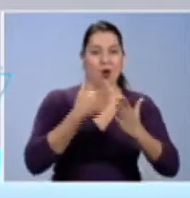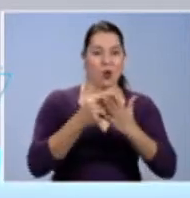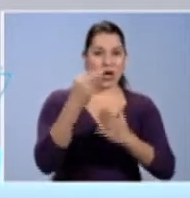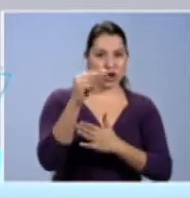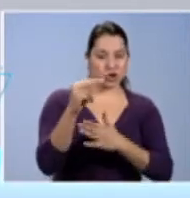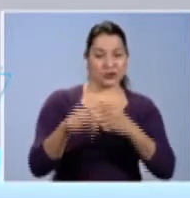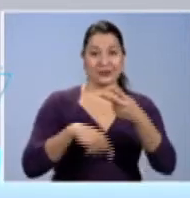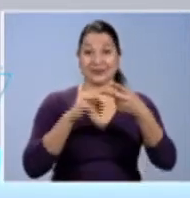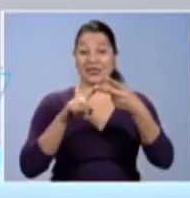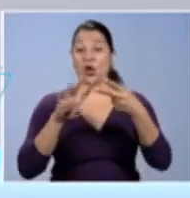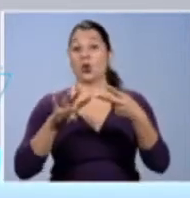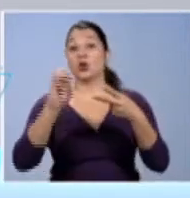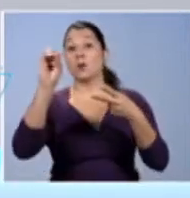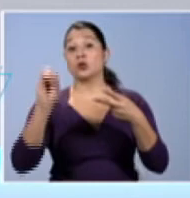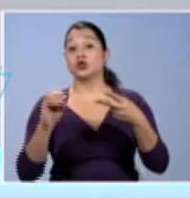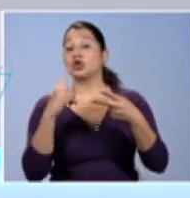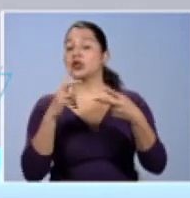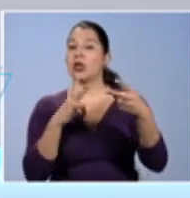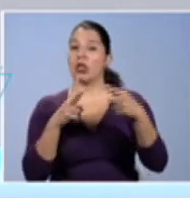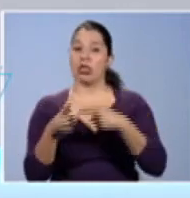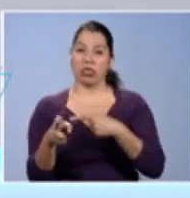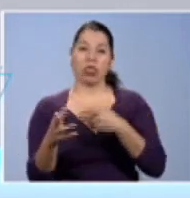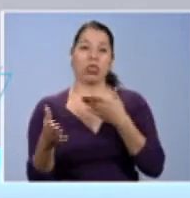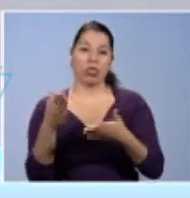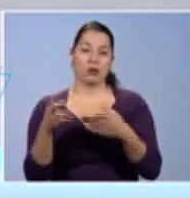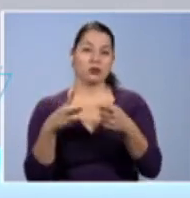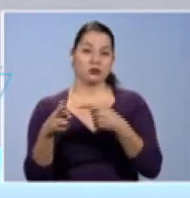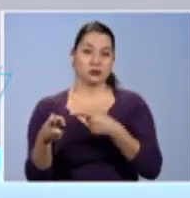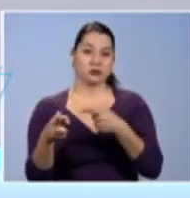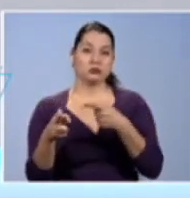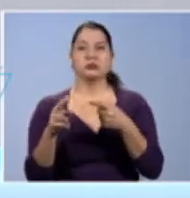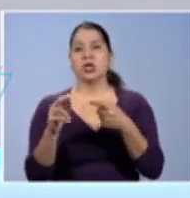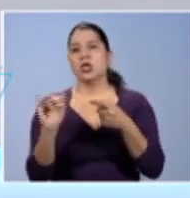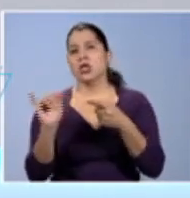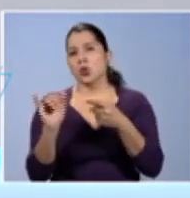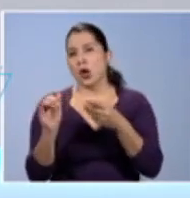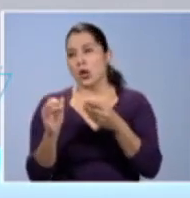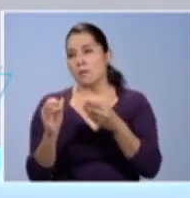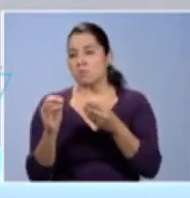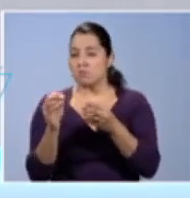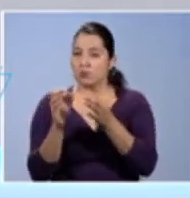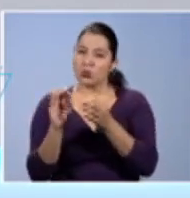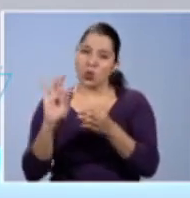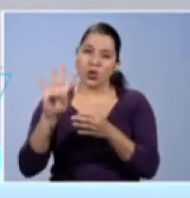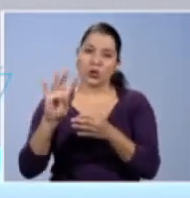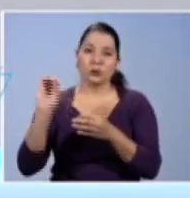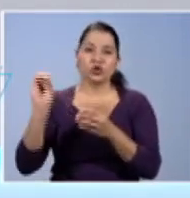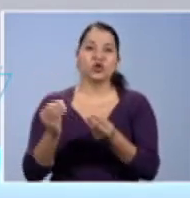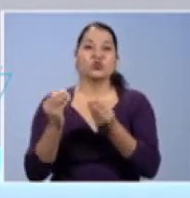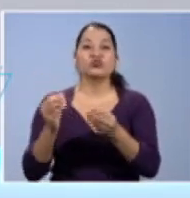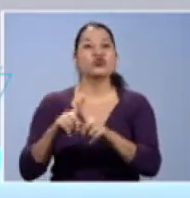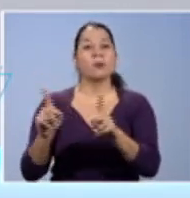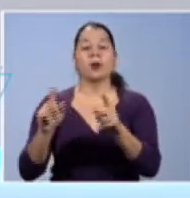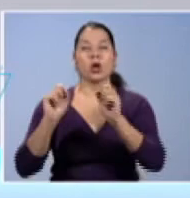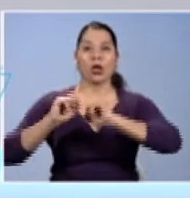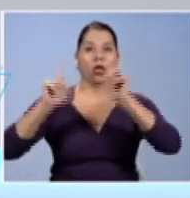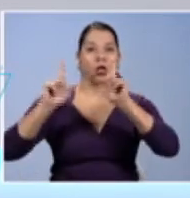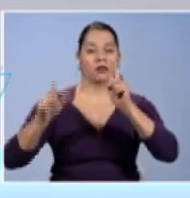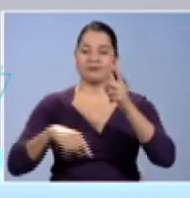El 4% apenas ha dicho que la va a reducir, que sigue siendo un número importante, pero digamos no es alarmante para nada. Y